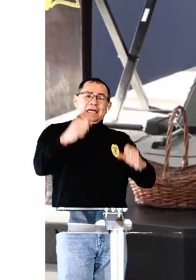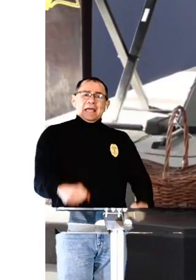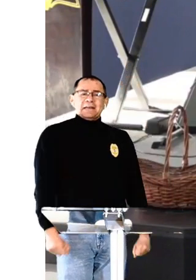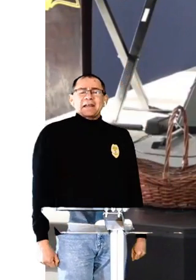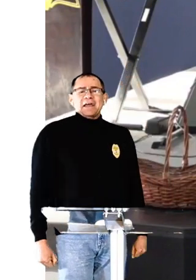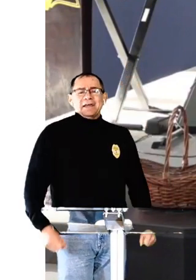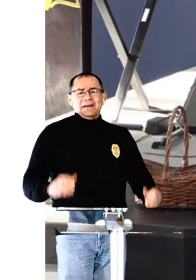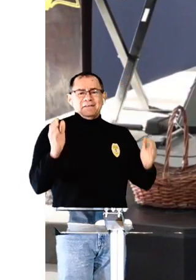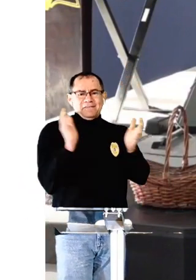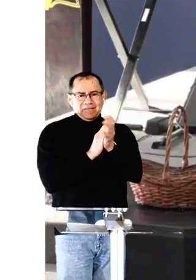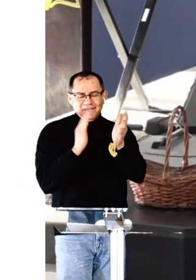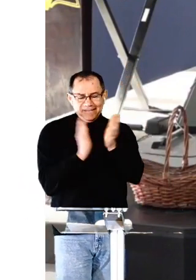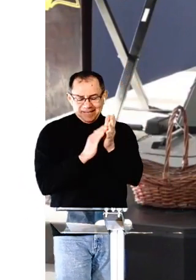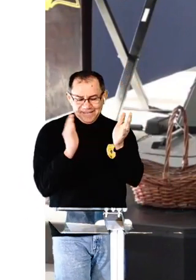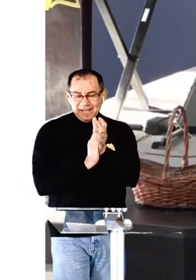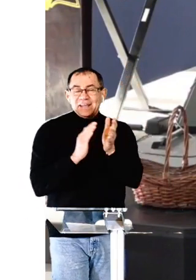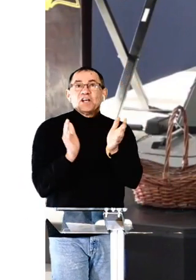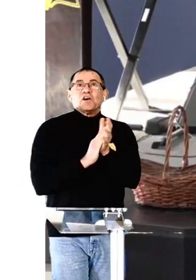De Israel.